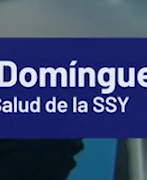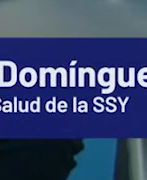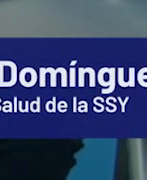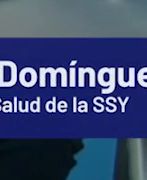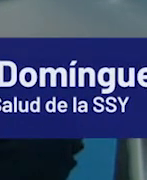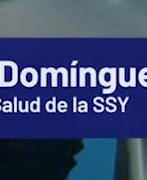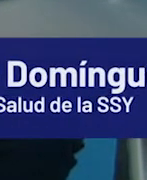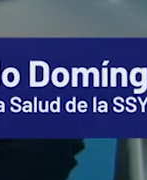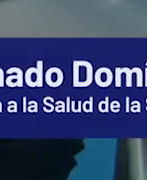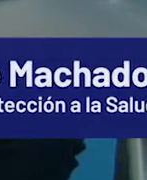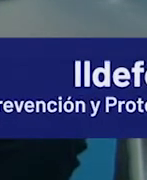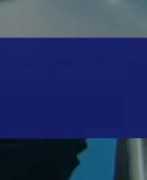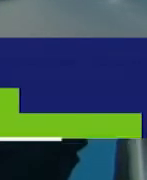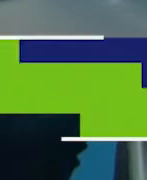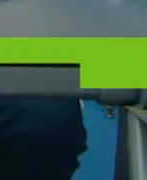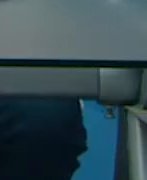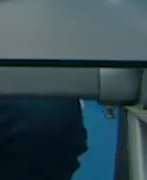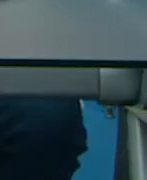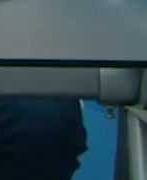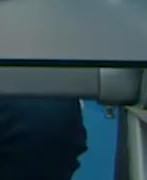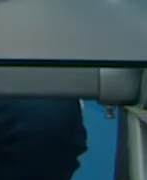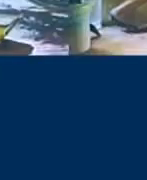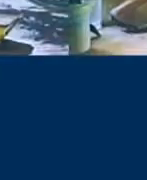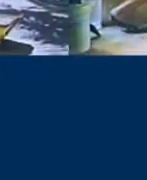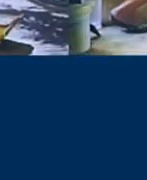los días por este mismo medio. Muchas gracias.